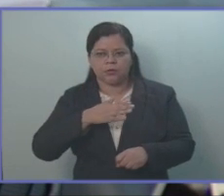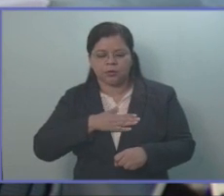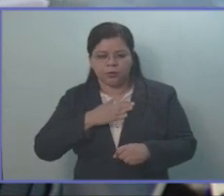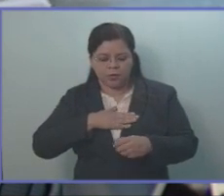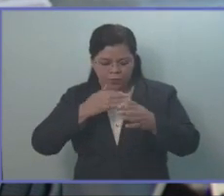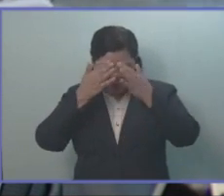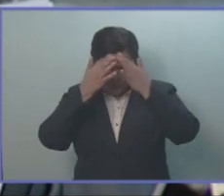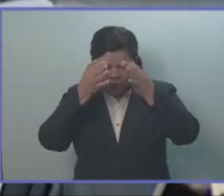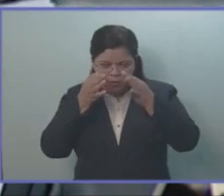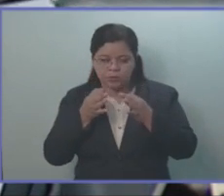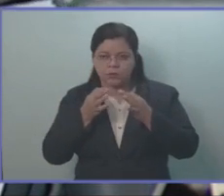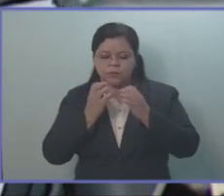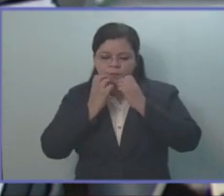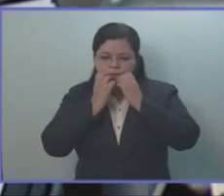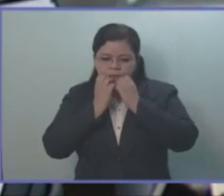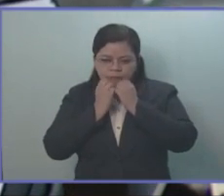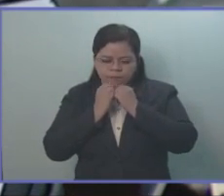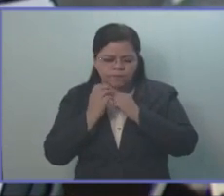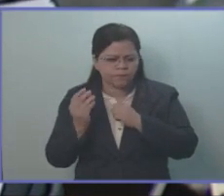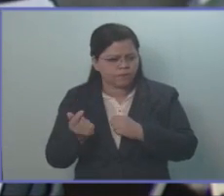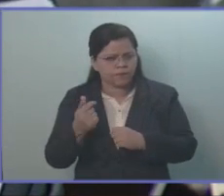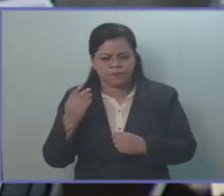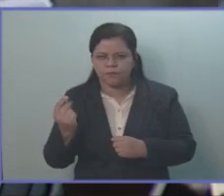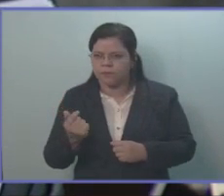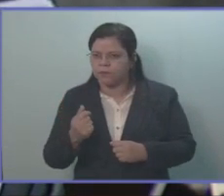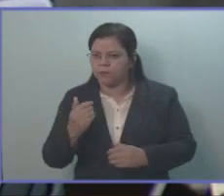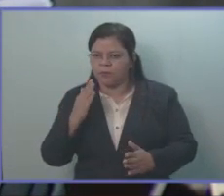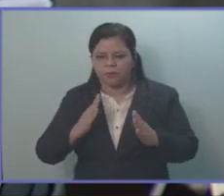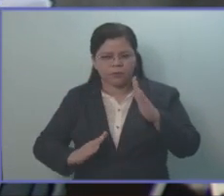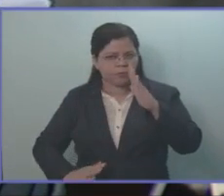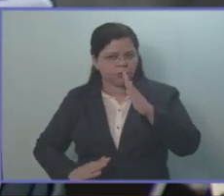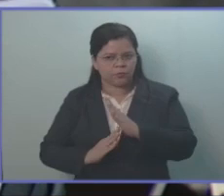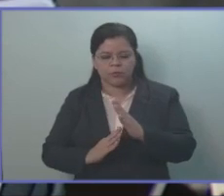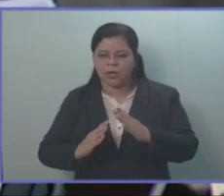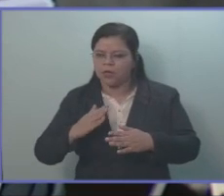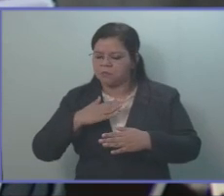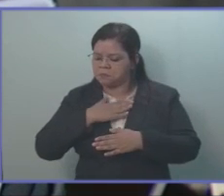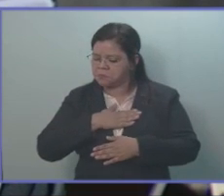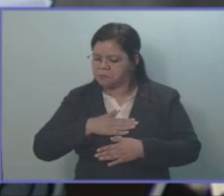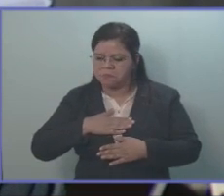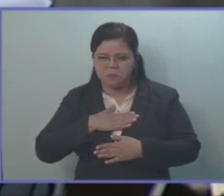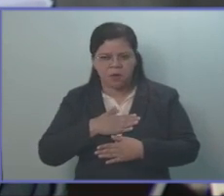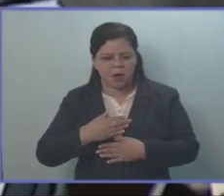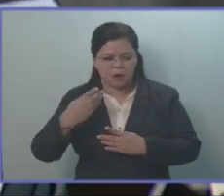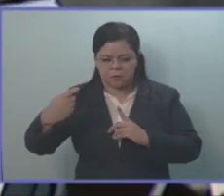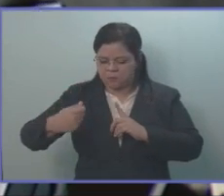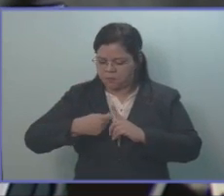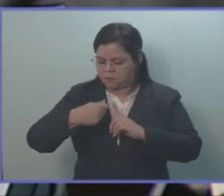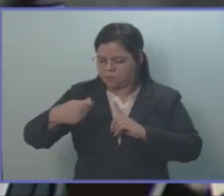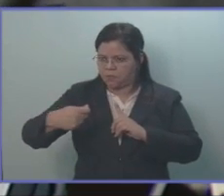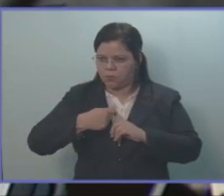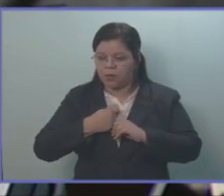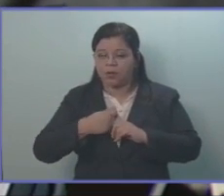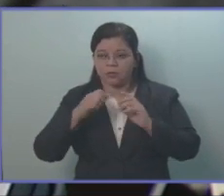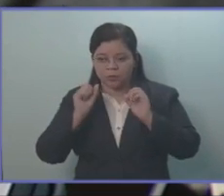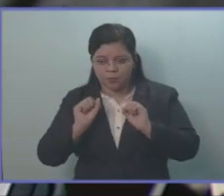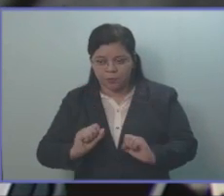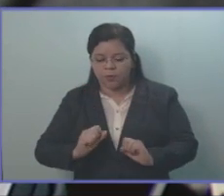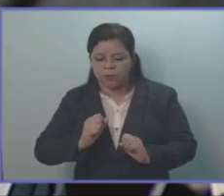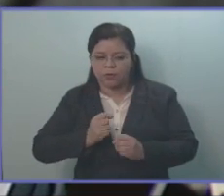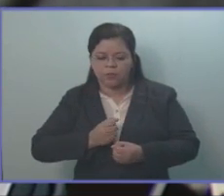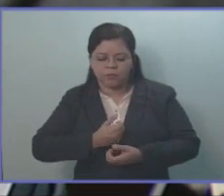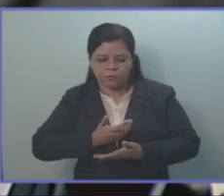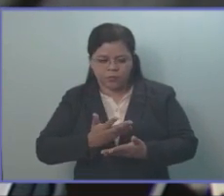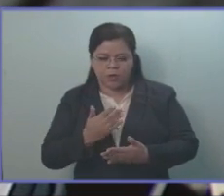medida cautelar la inmediata suspensión temporal, sin goce de sueldo, debiendo promoverse el